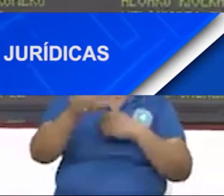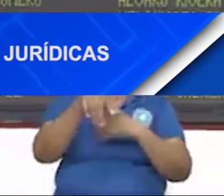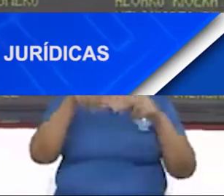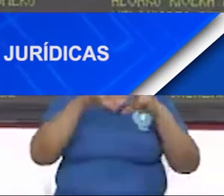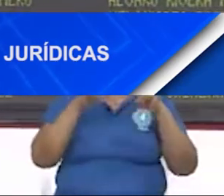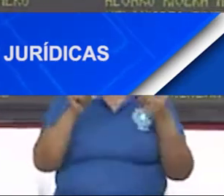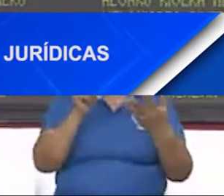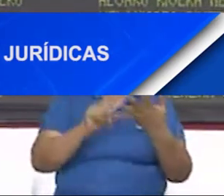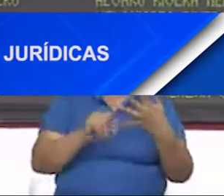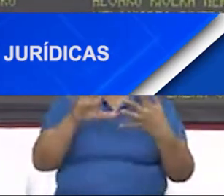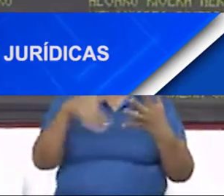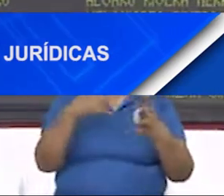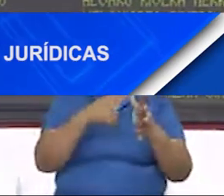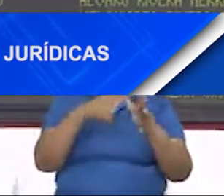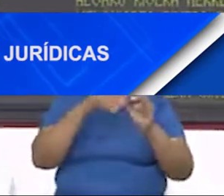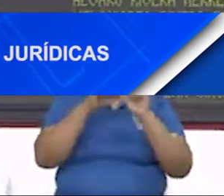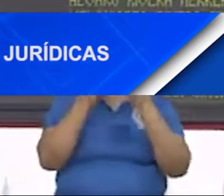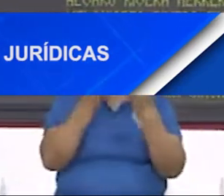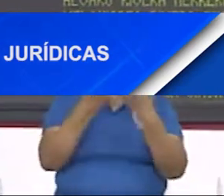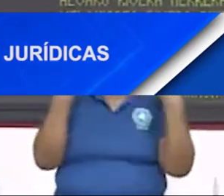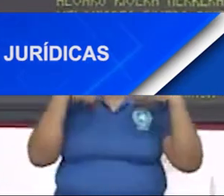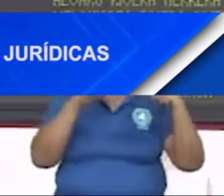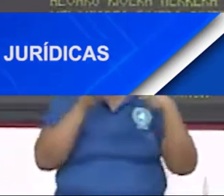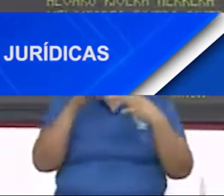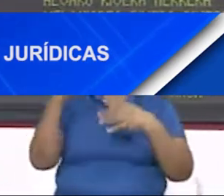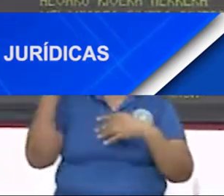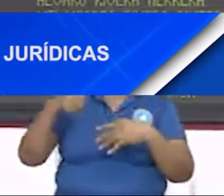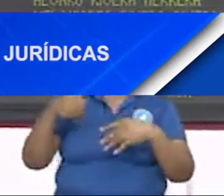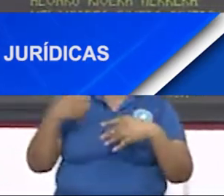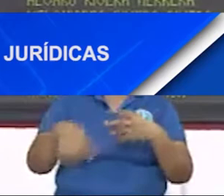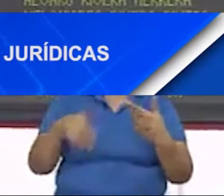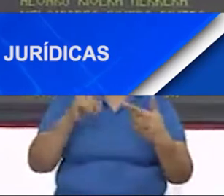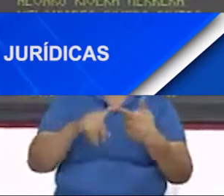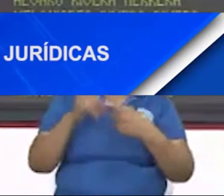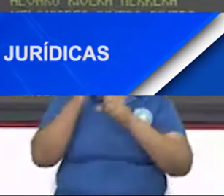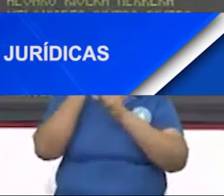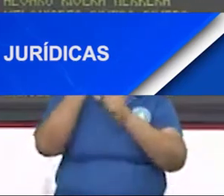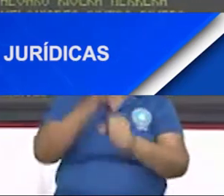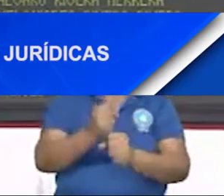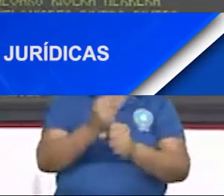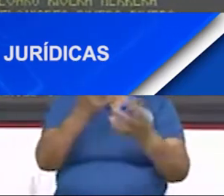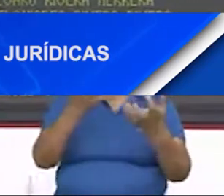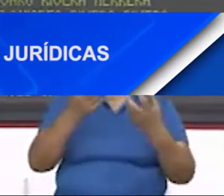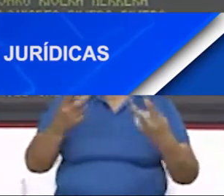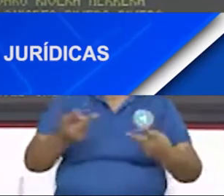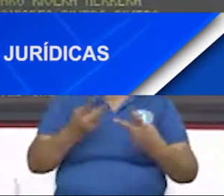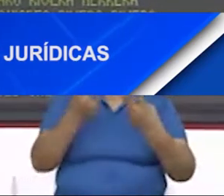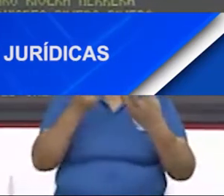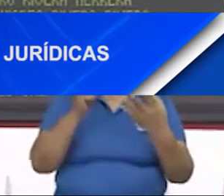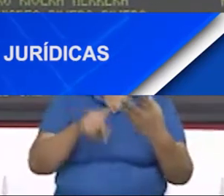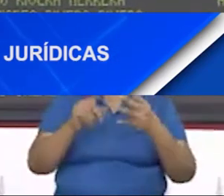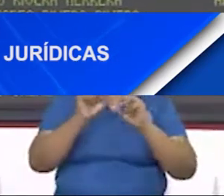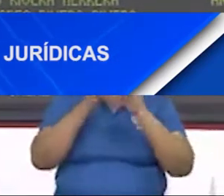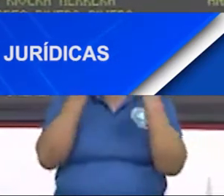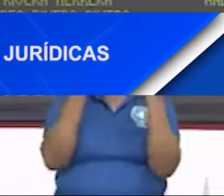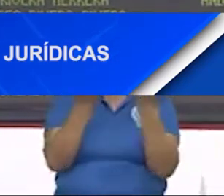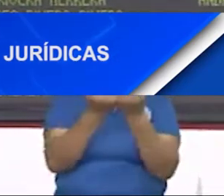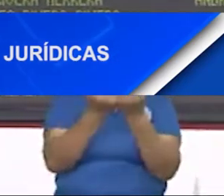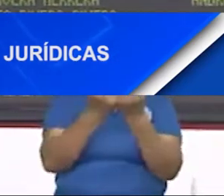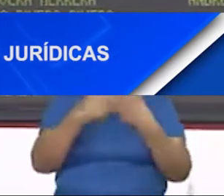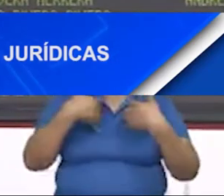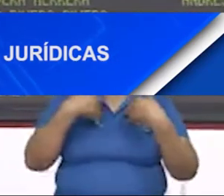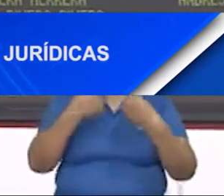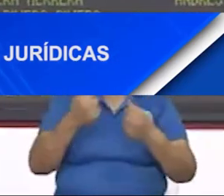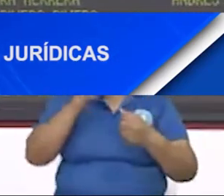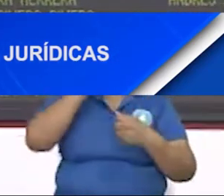cancelación de la inscripción respectiva de cada una de estas asociaciones, fundaciones contenidas en este artículo en